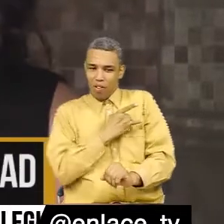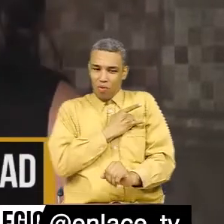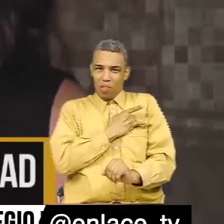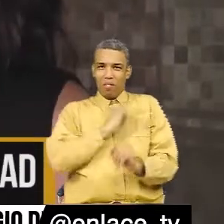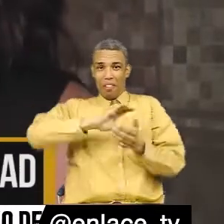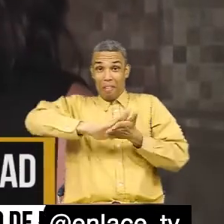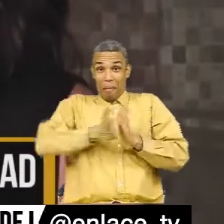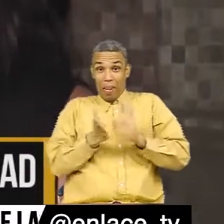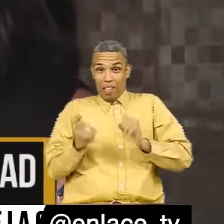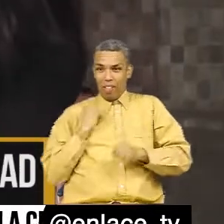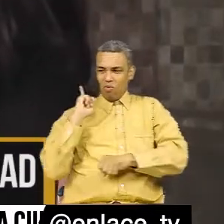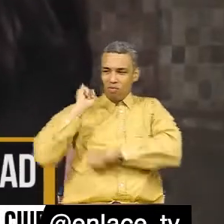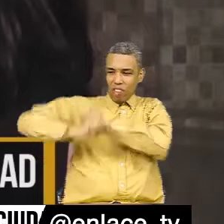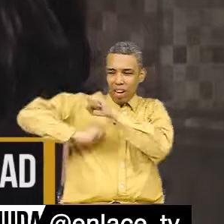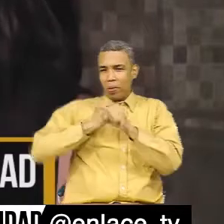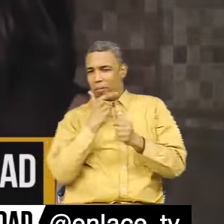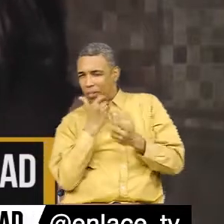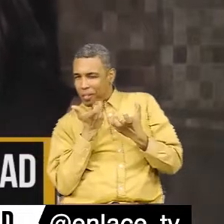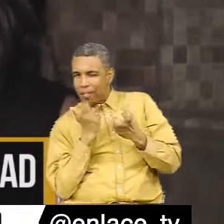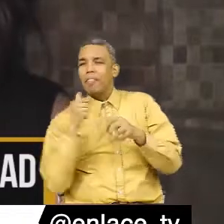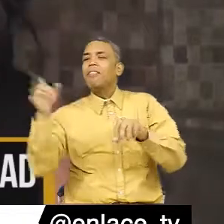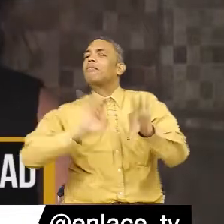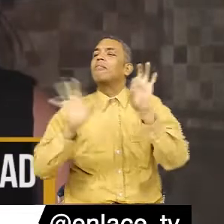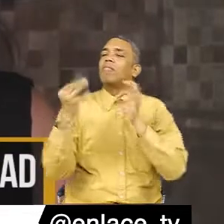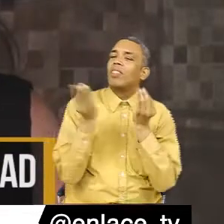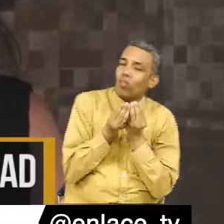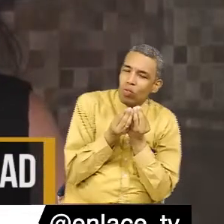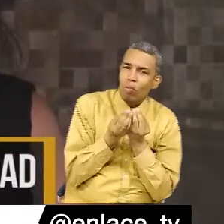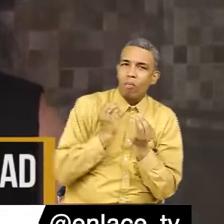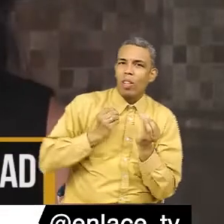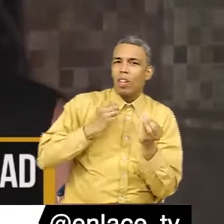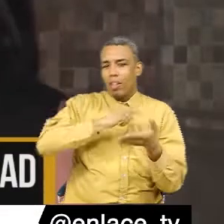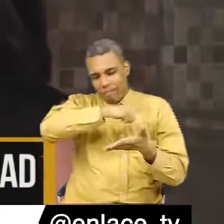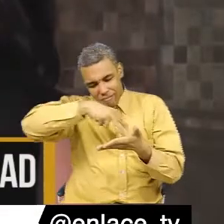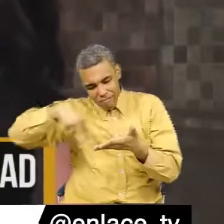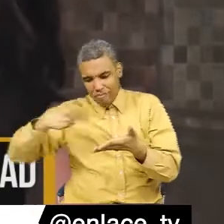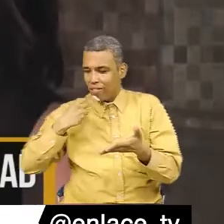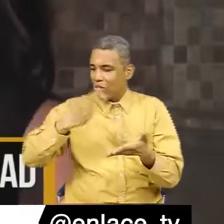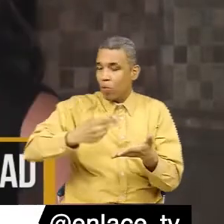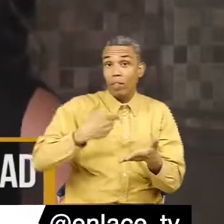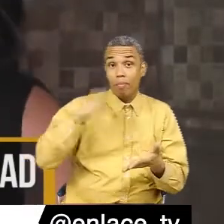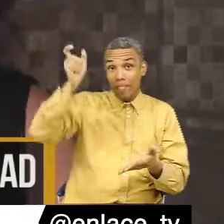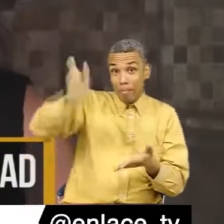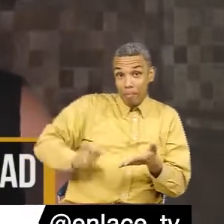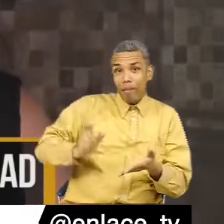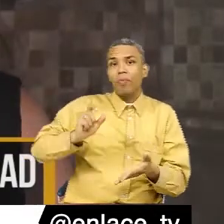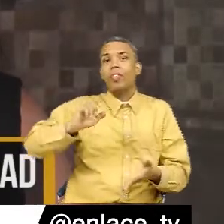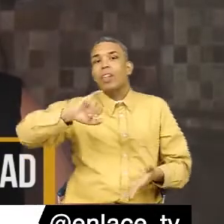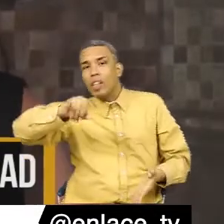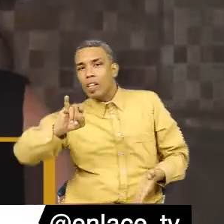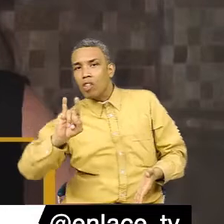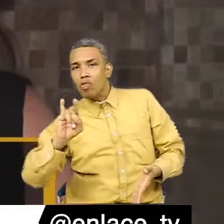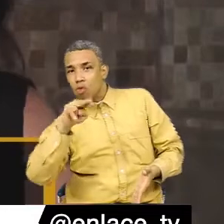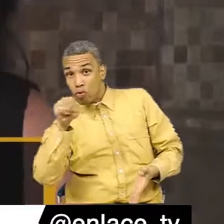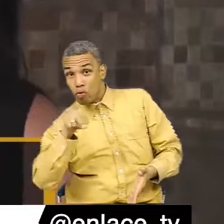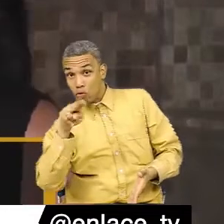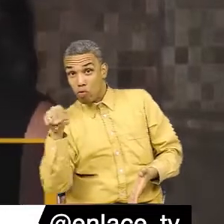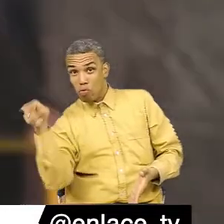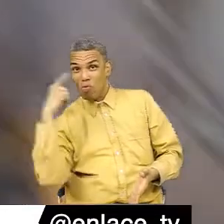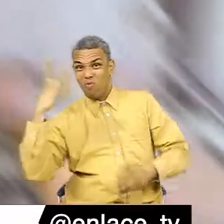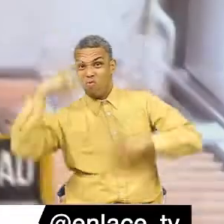año. Lo vamos a hacer con Jules Calderón, es un invitado especial al festival. Él es ibaguereño con gran trayectoria